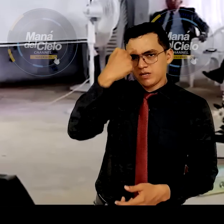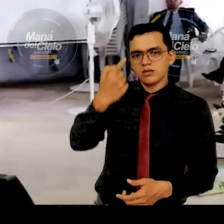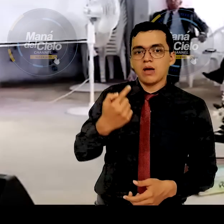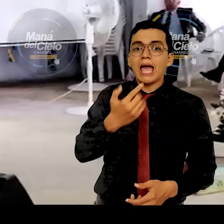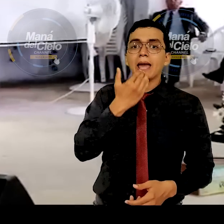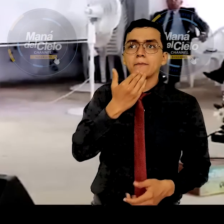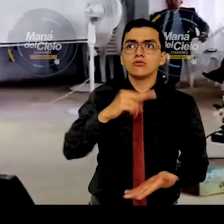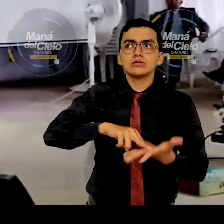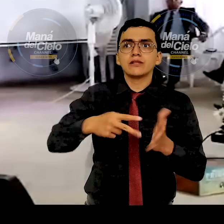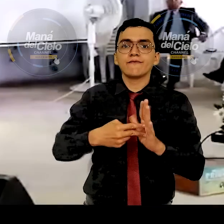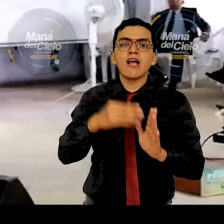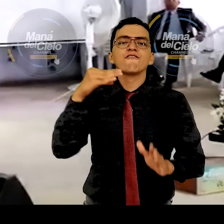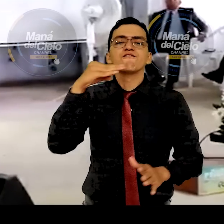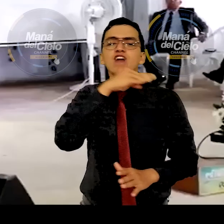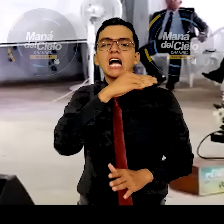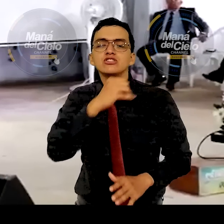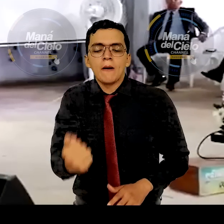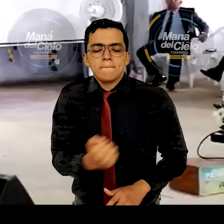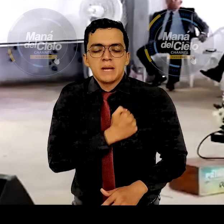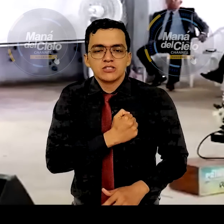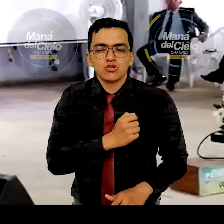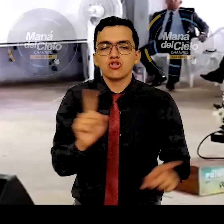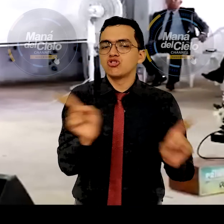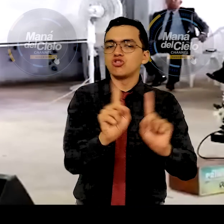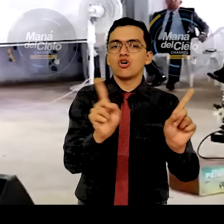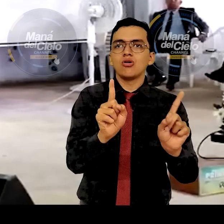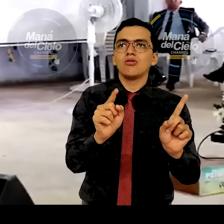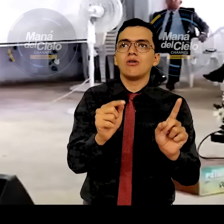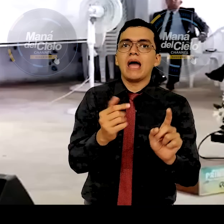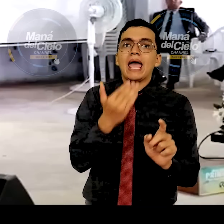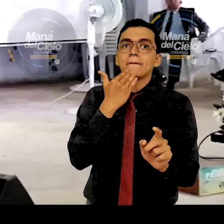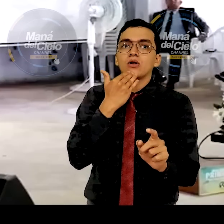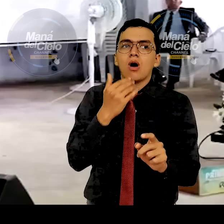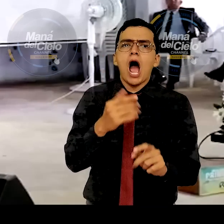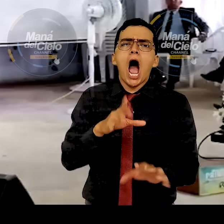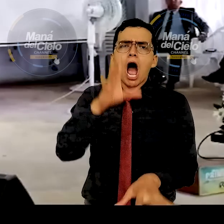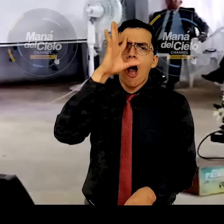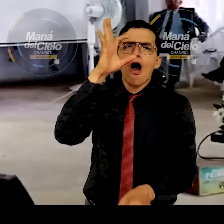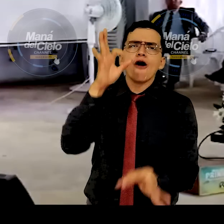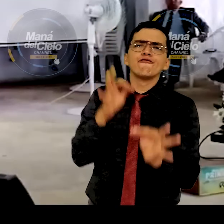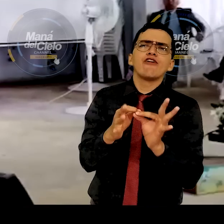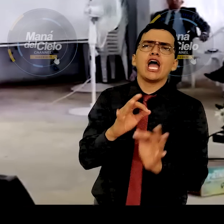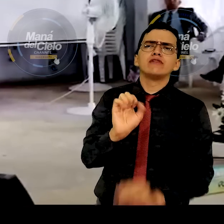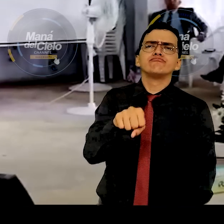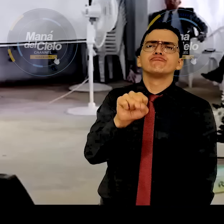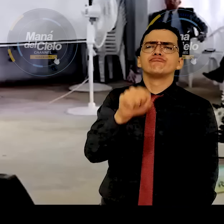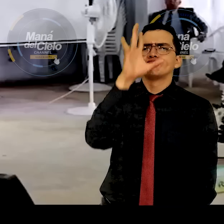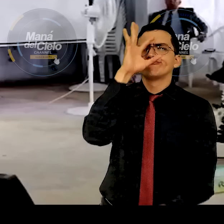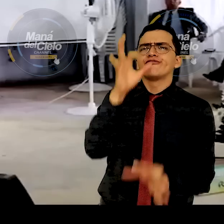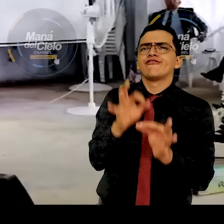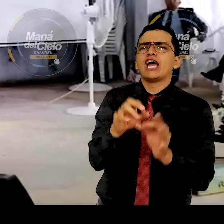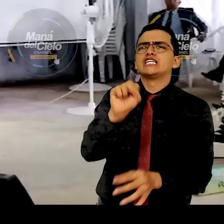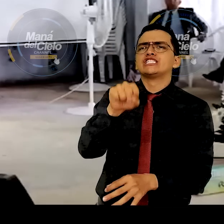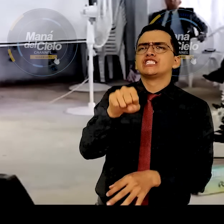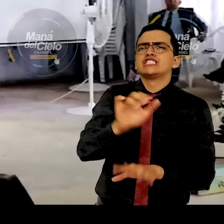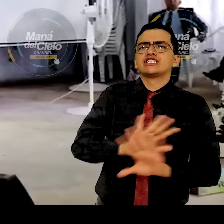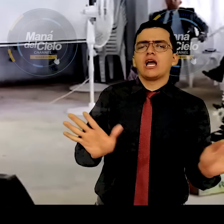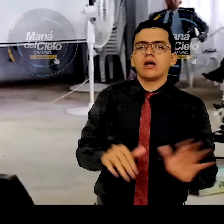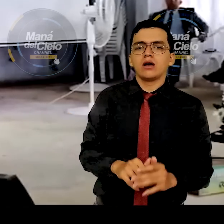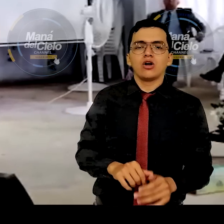creo en Dios. No, es que Él es el camino, la verdad, la vida y Él es Dios. Y le creo que Él es capaz de